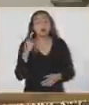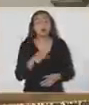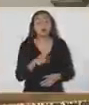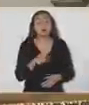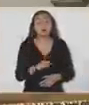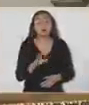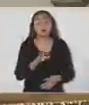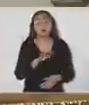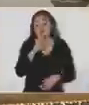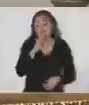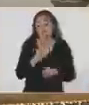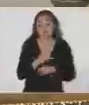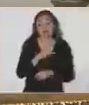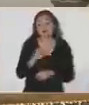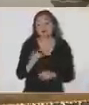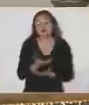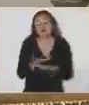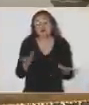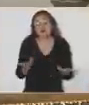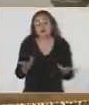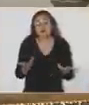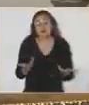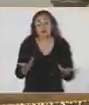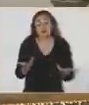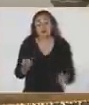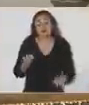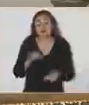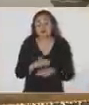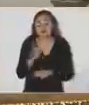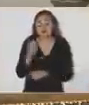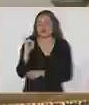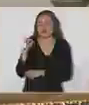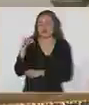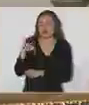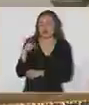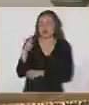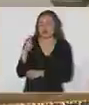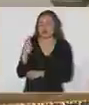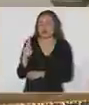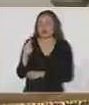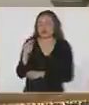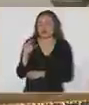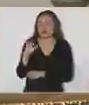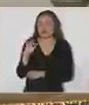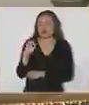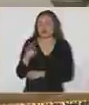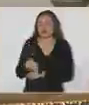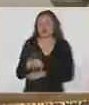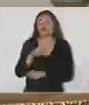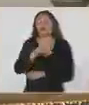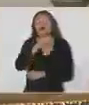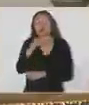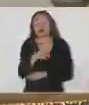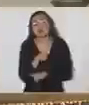su presunta responsabilidad o no. Bueno, la imputación es y después su vinculación a proceso o no,